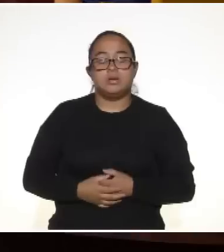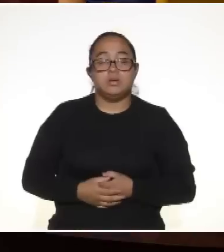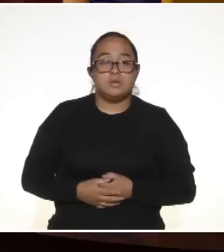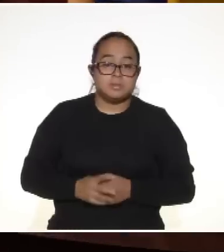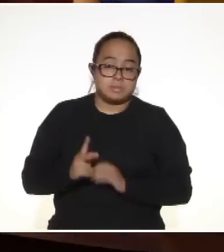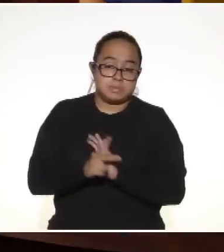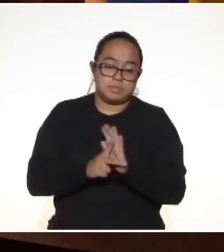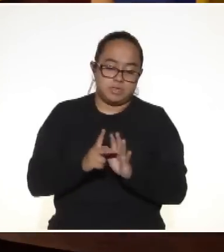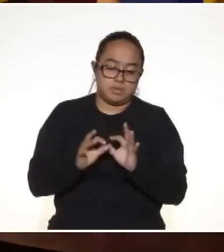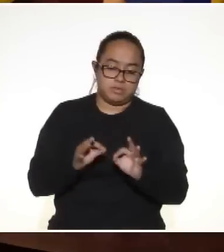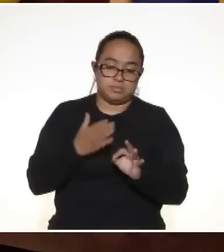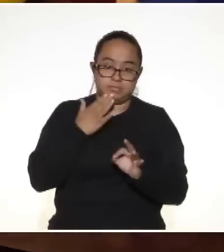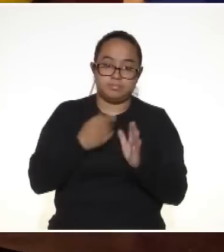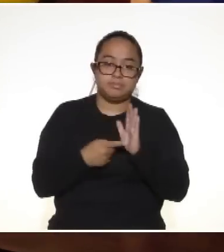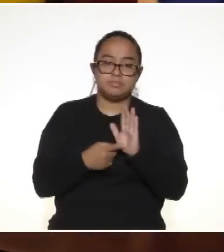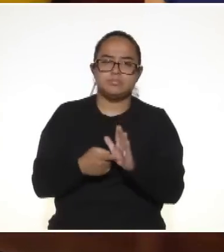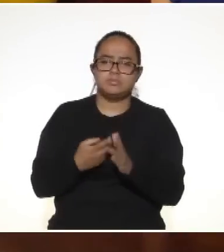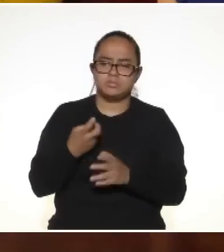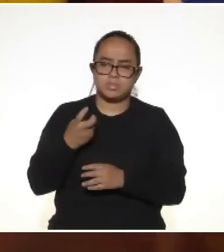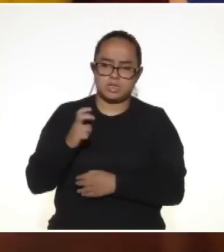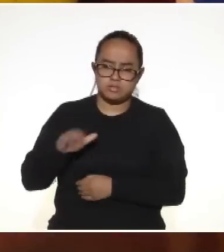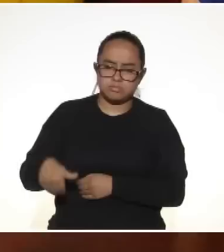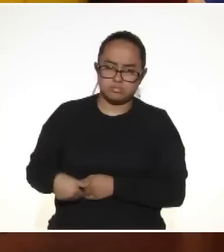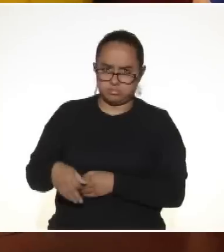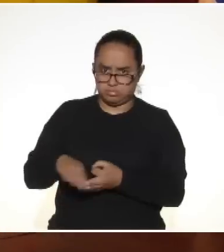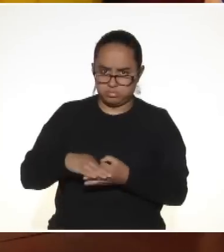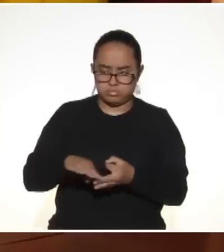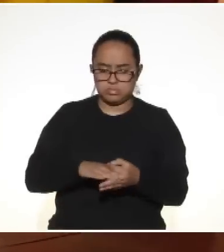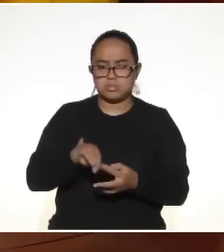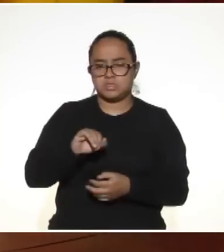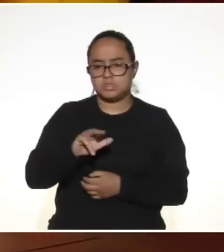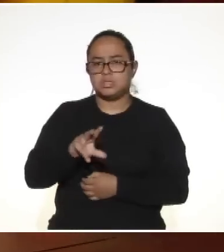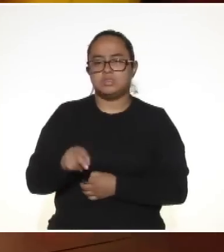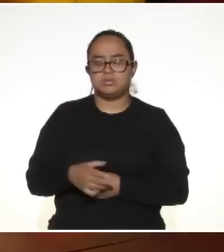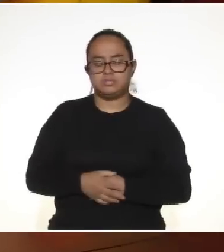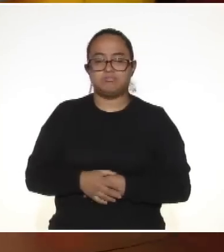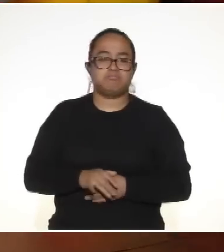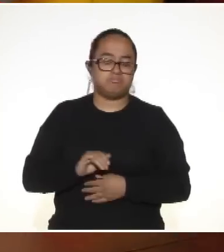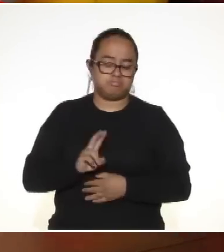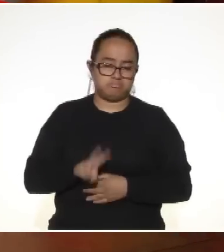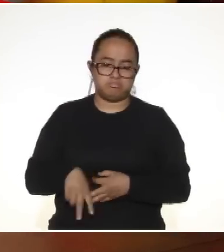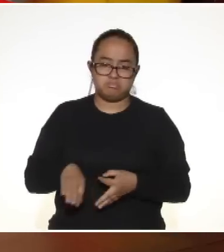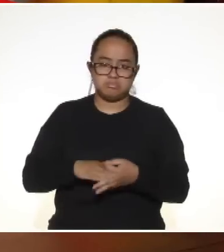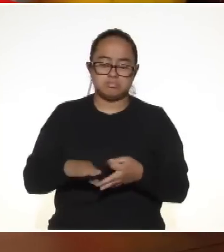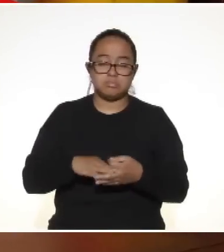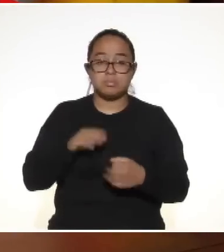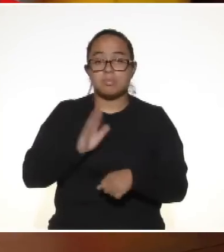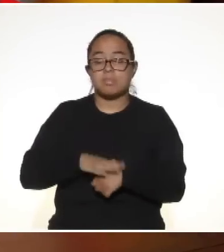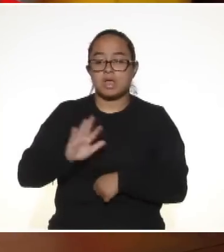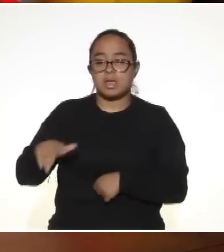Excelente cápsula. Doctores, ¿qué tan frecuentes son las fracturas? Son muy frecuentes, sobre todo en los accidentes y al aire libre,